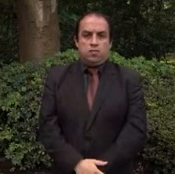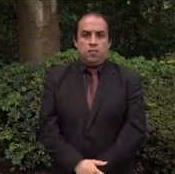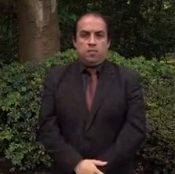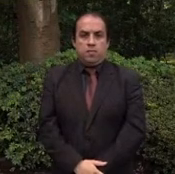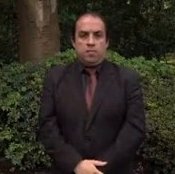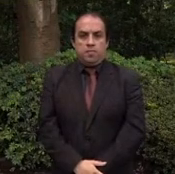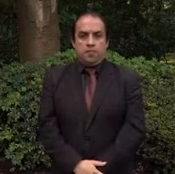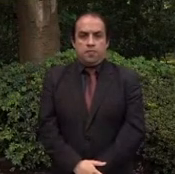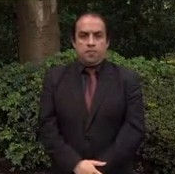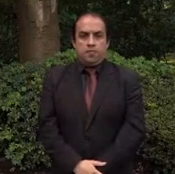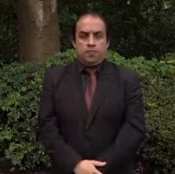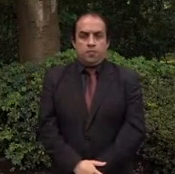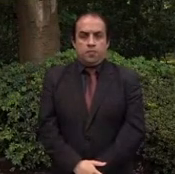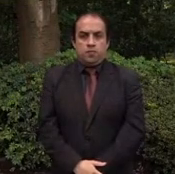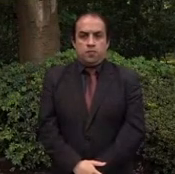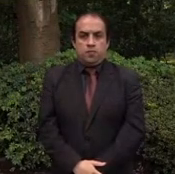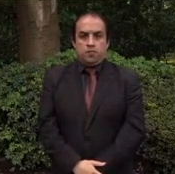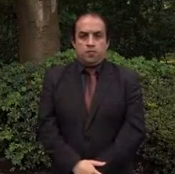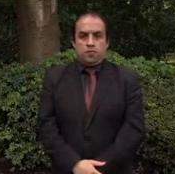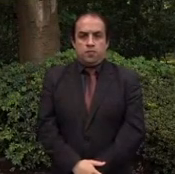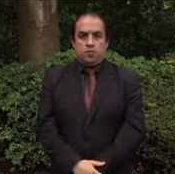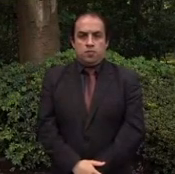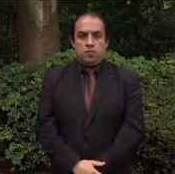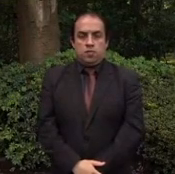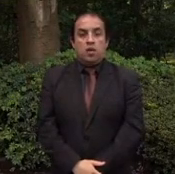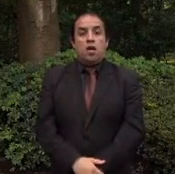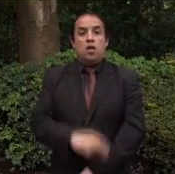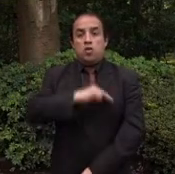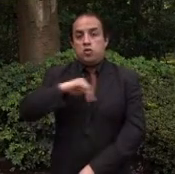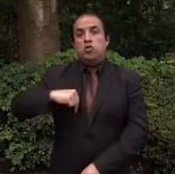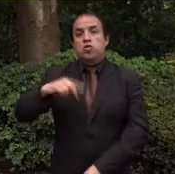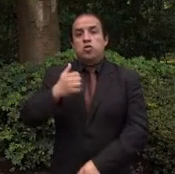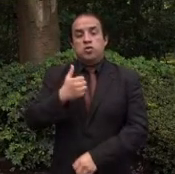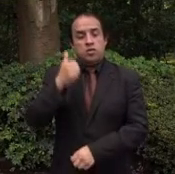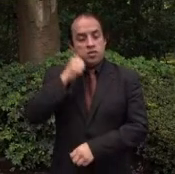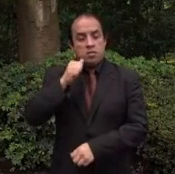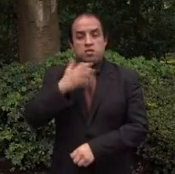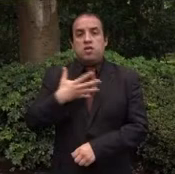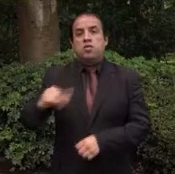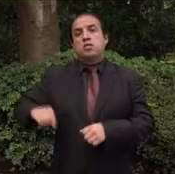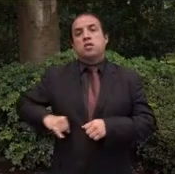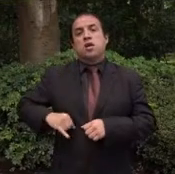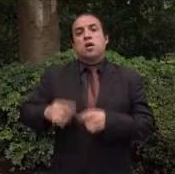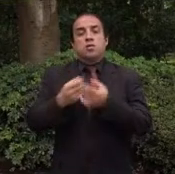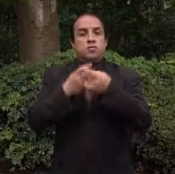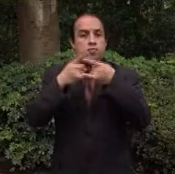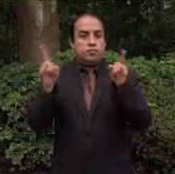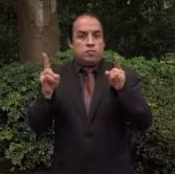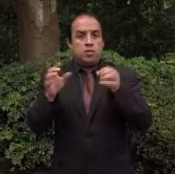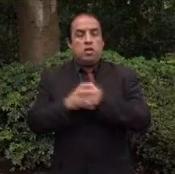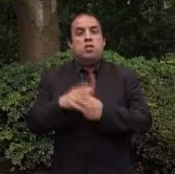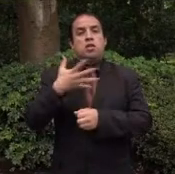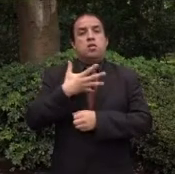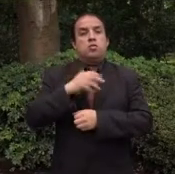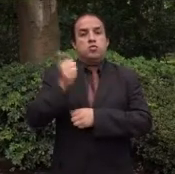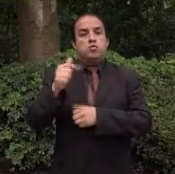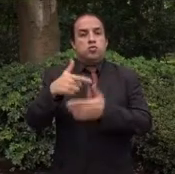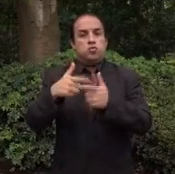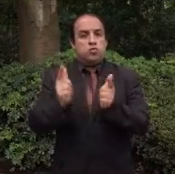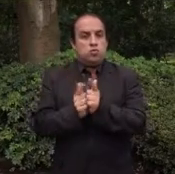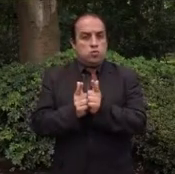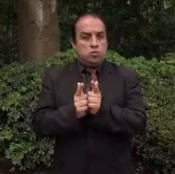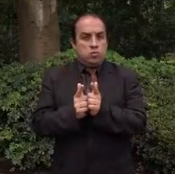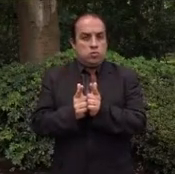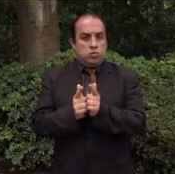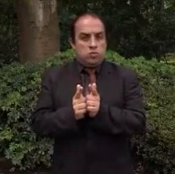hay, de nuestra parte siempre ha habido apertura para la comunicación y lo va a seguir habiendo. Hay otros grupos que les interesa el tema político, pero